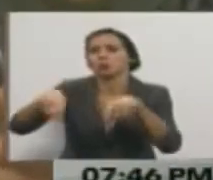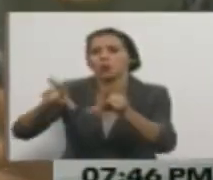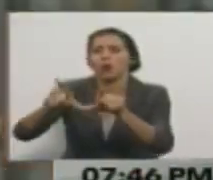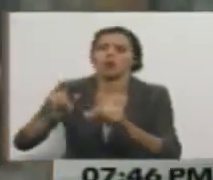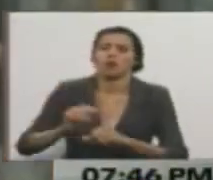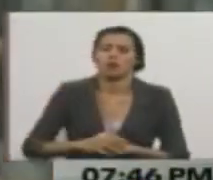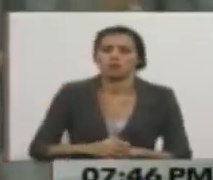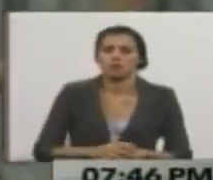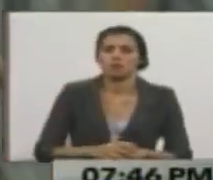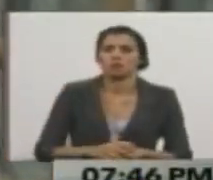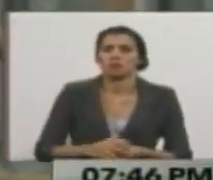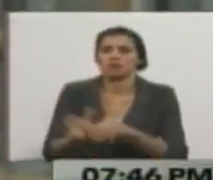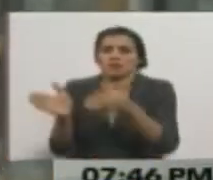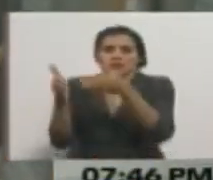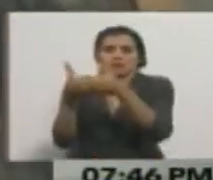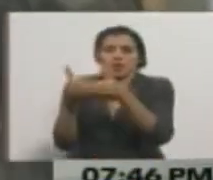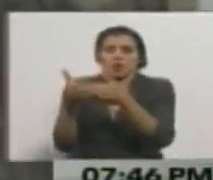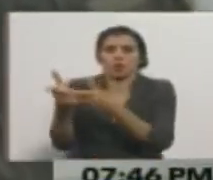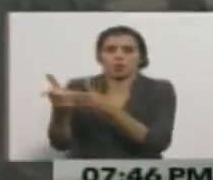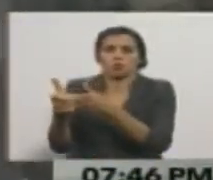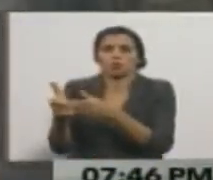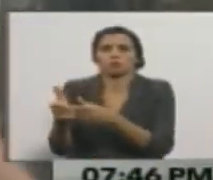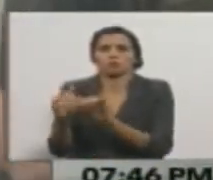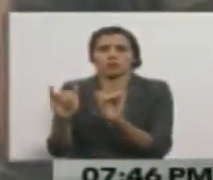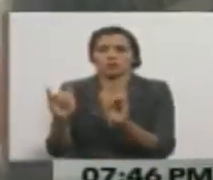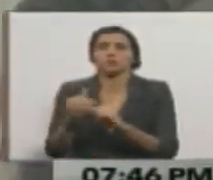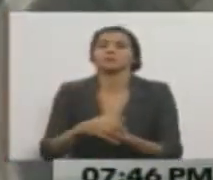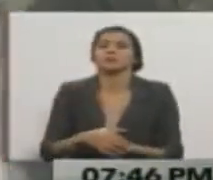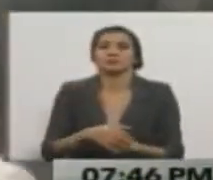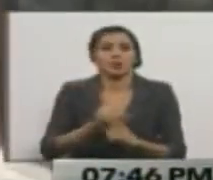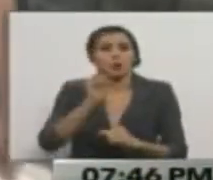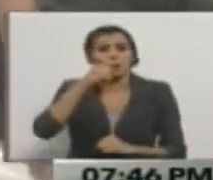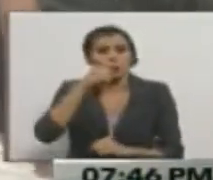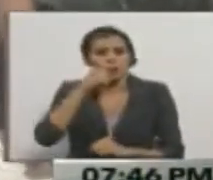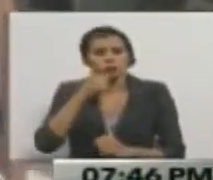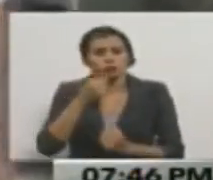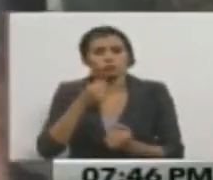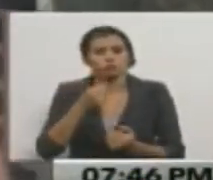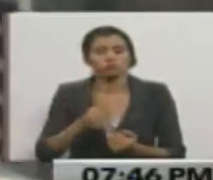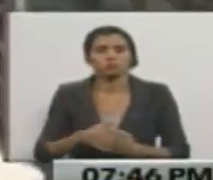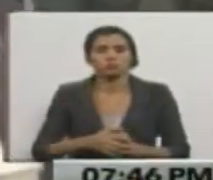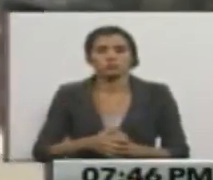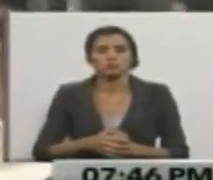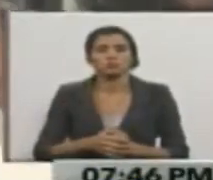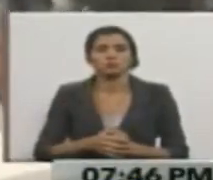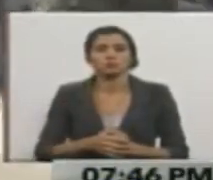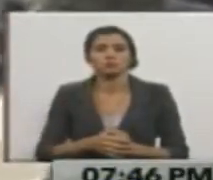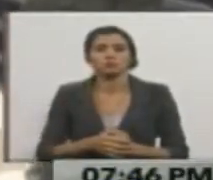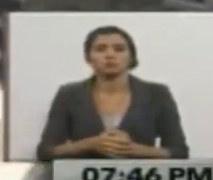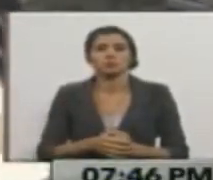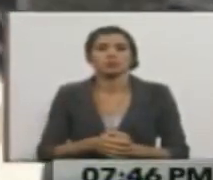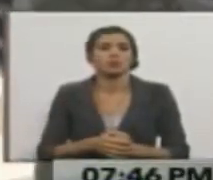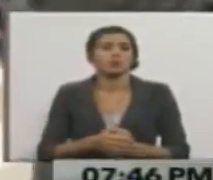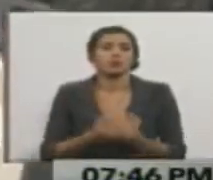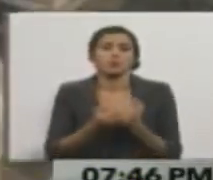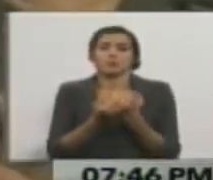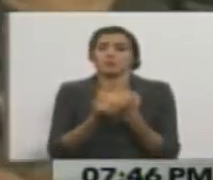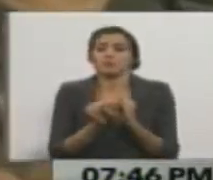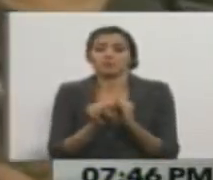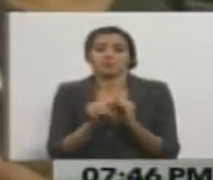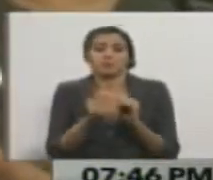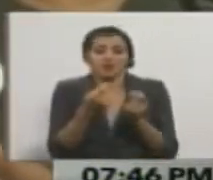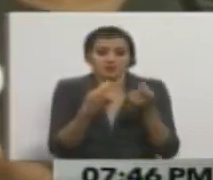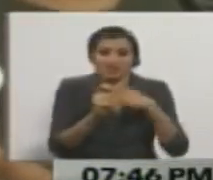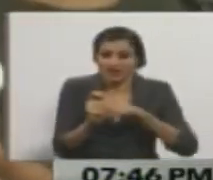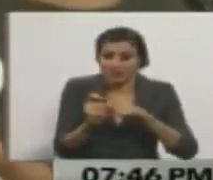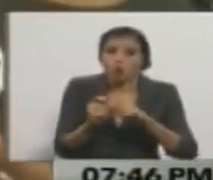se cerró su actividad comercial. Este producto, para la disposición final, debe contar con una guía de movilización.